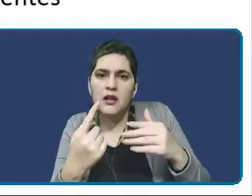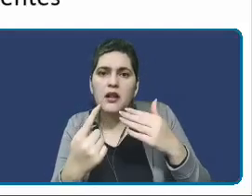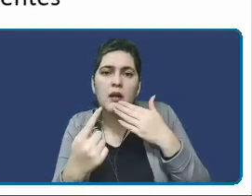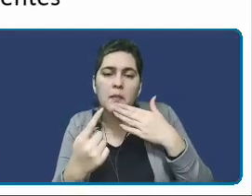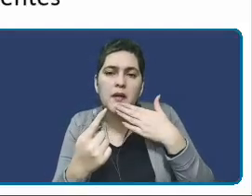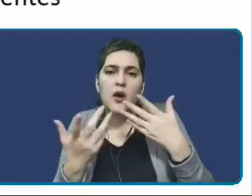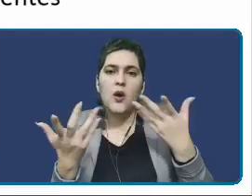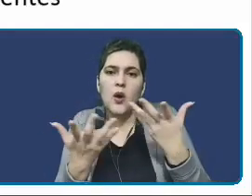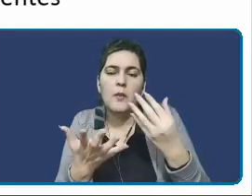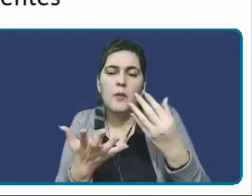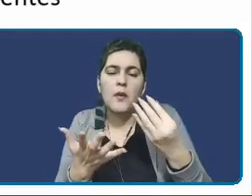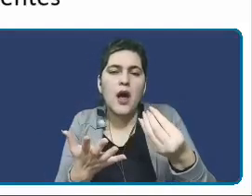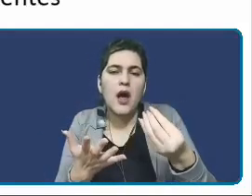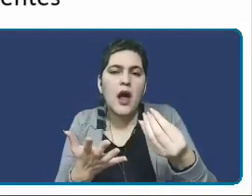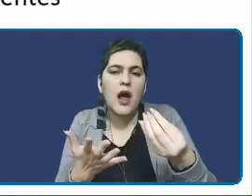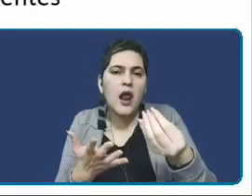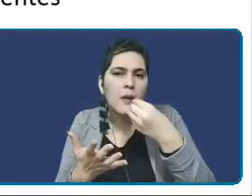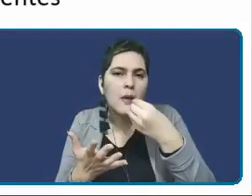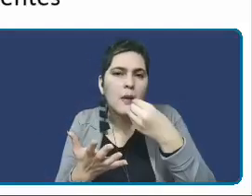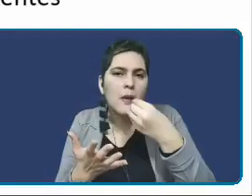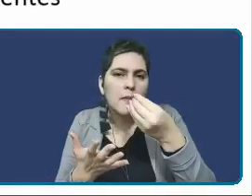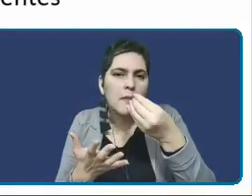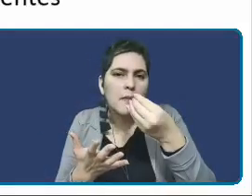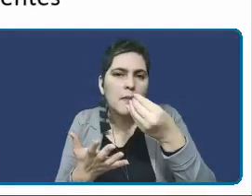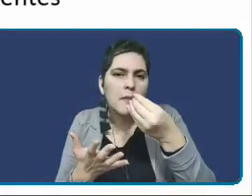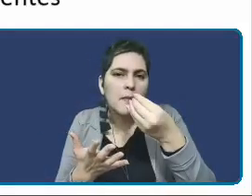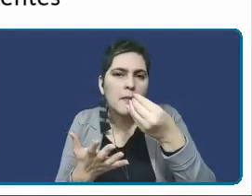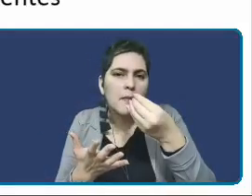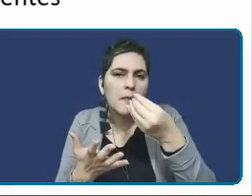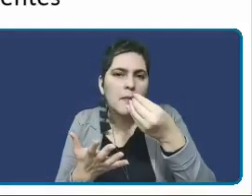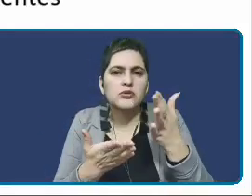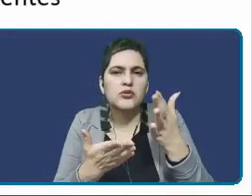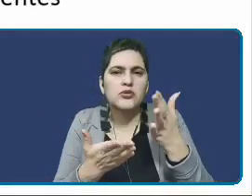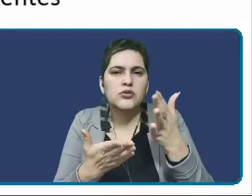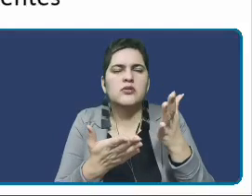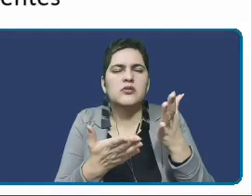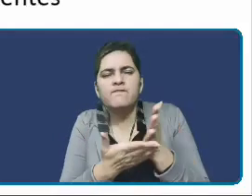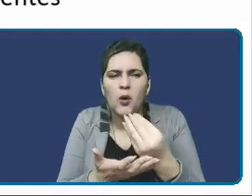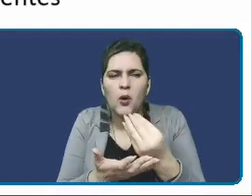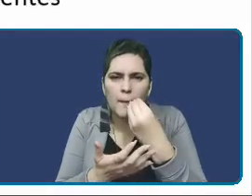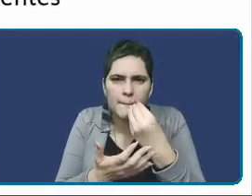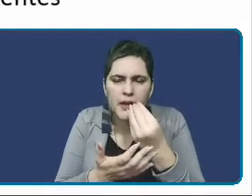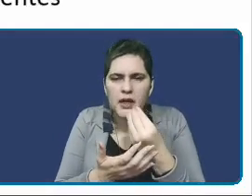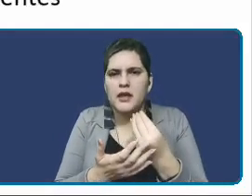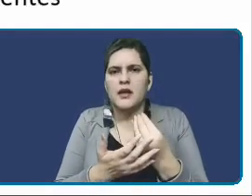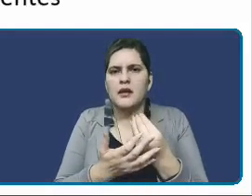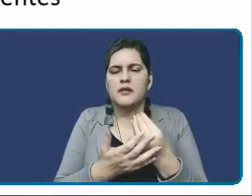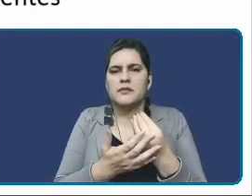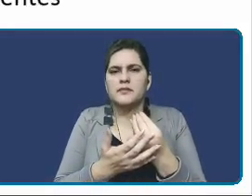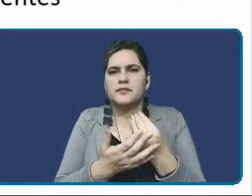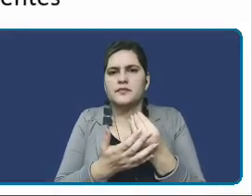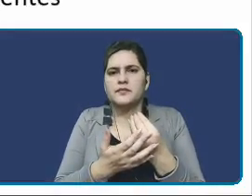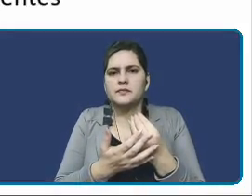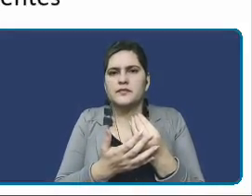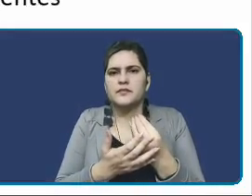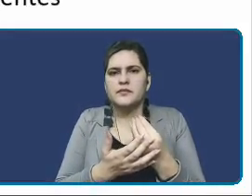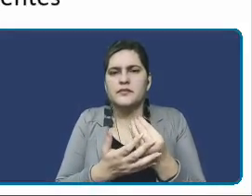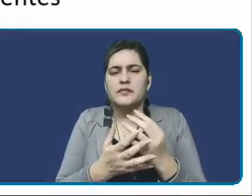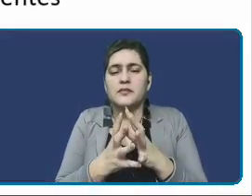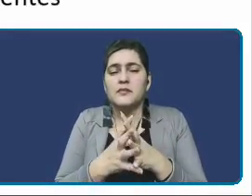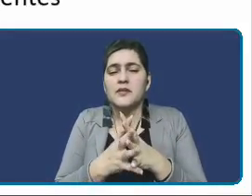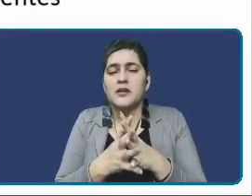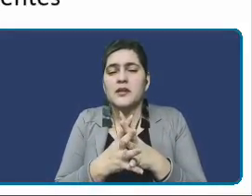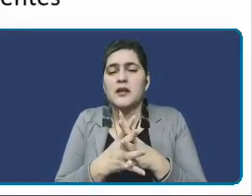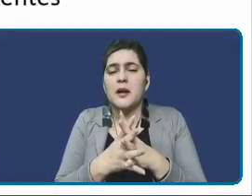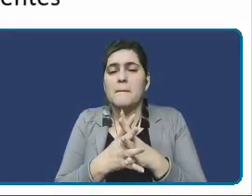la selectividad. Pacientes que han recibido poca lactancia materna, etcétera, altera mucho más esta alteración en la constipación.